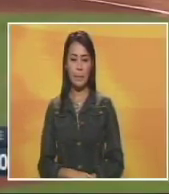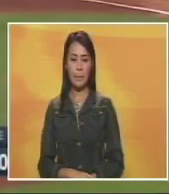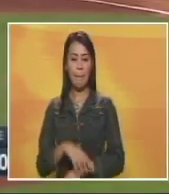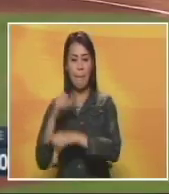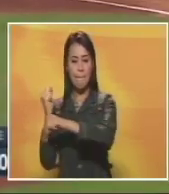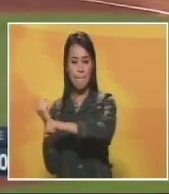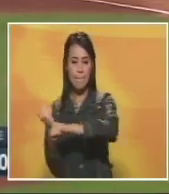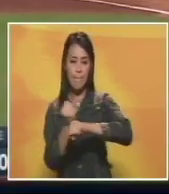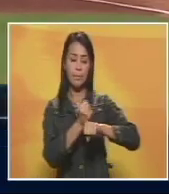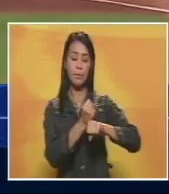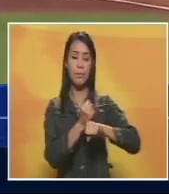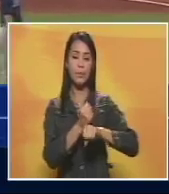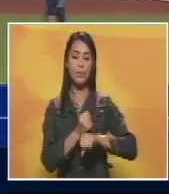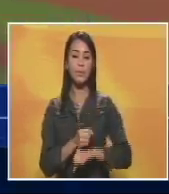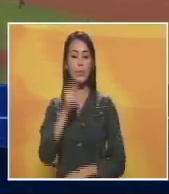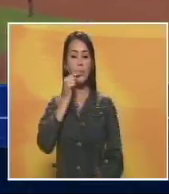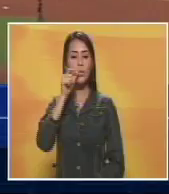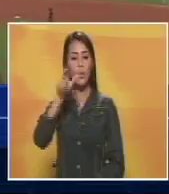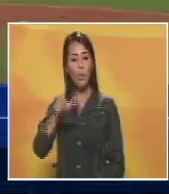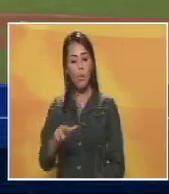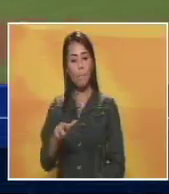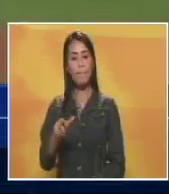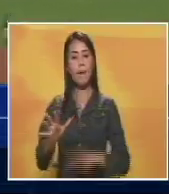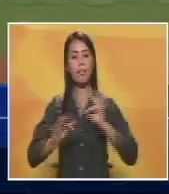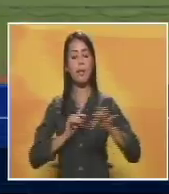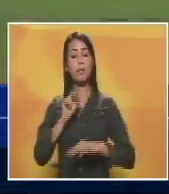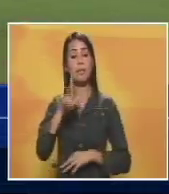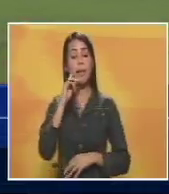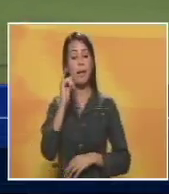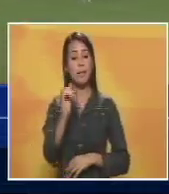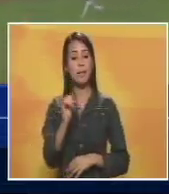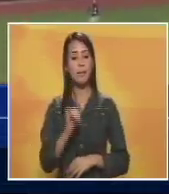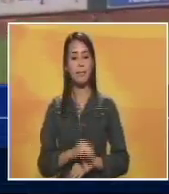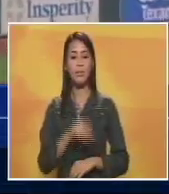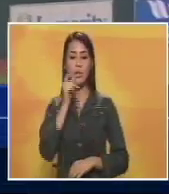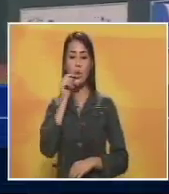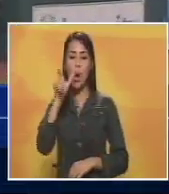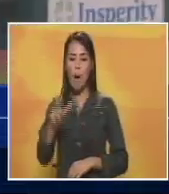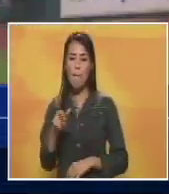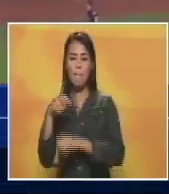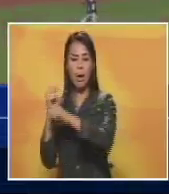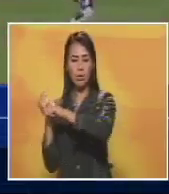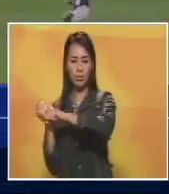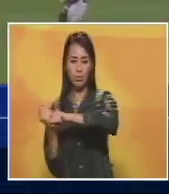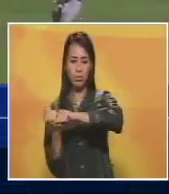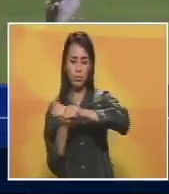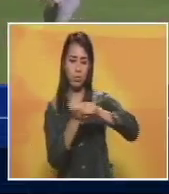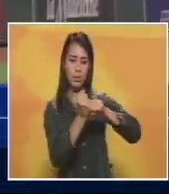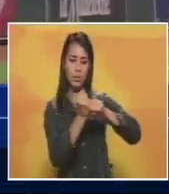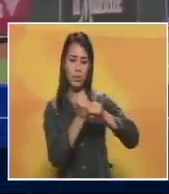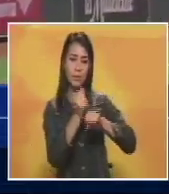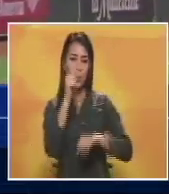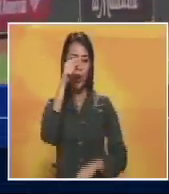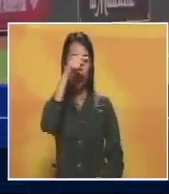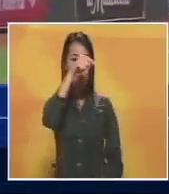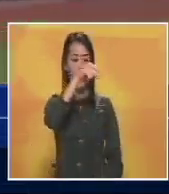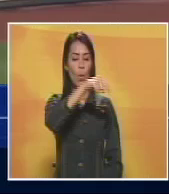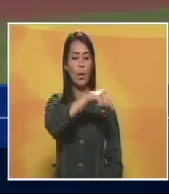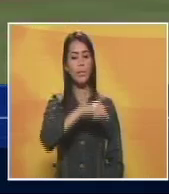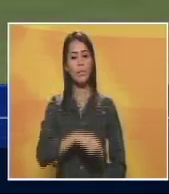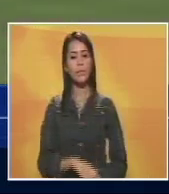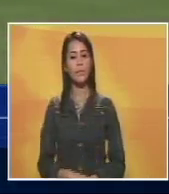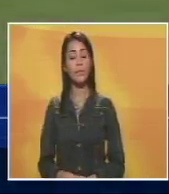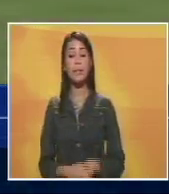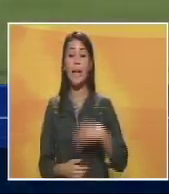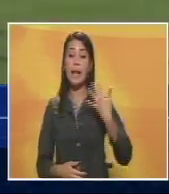Béisbol de Grandes Ligas, Marineros ante Astros, tercer episodio, y Marwin González que conecta este cuadrangular entre el jardín central del